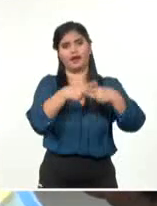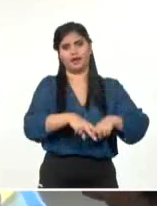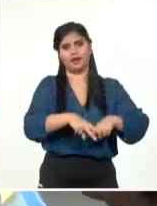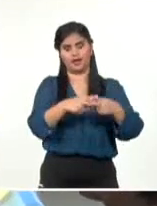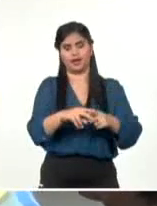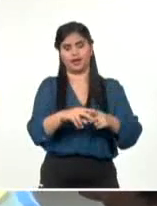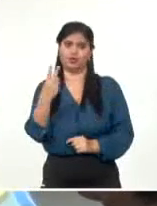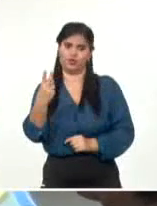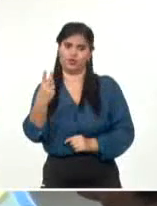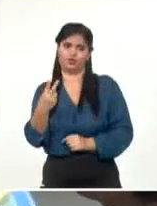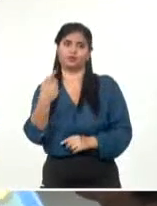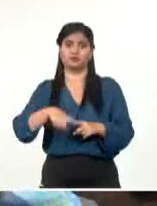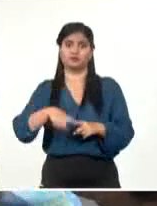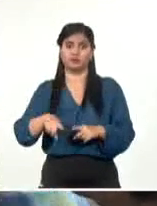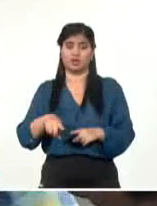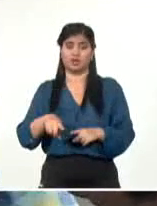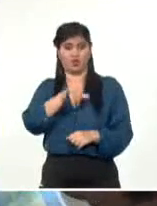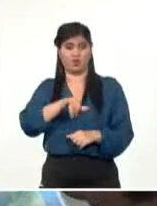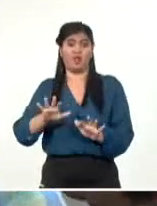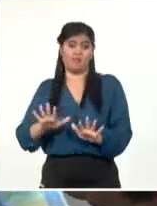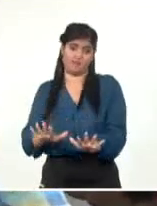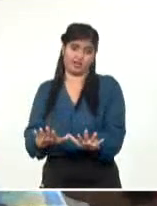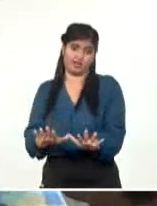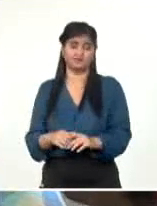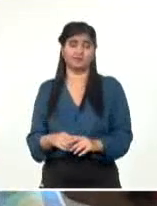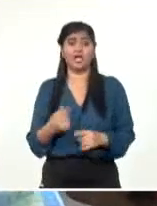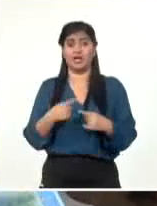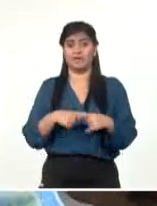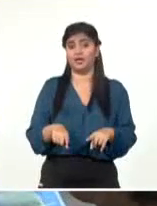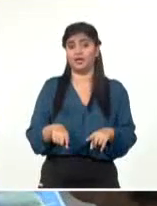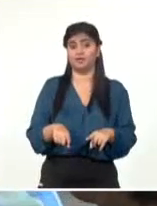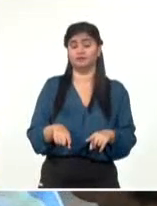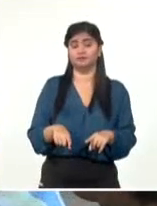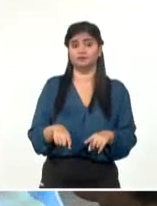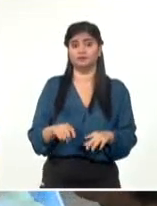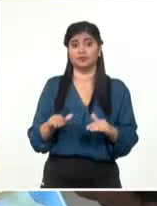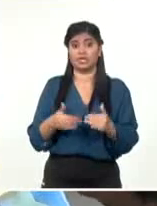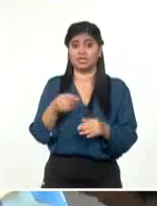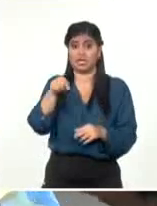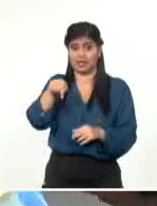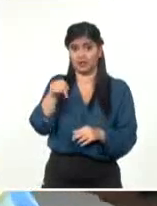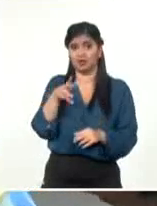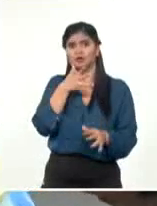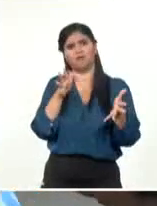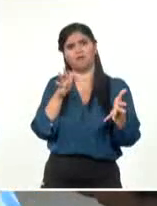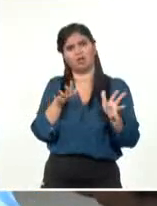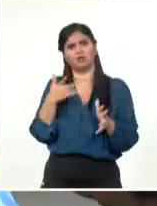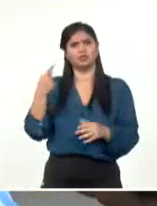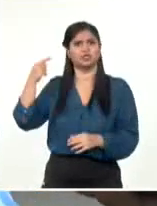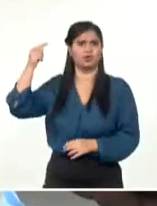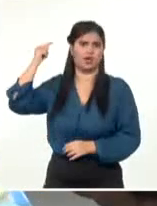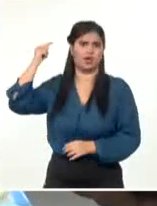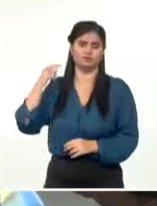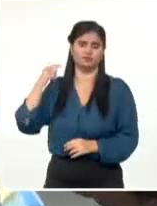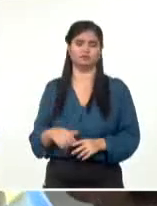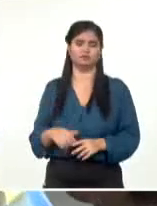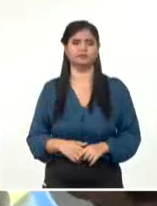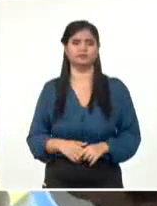unidades que están en avería, pero la diferencia es que de las unidades que están en mantenimiento de avería, tenemos tres de las principales